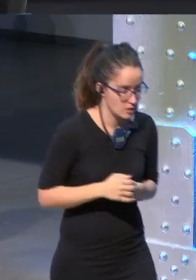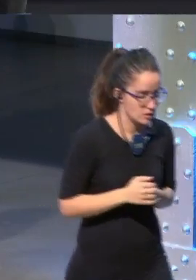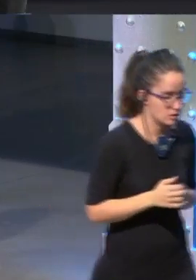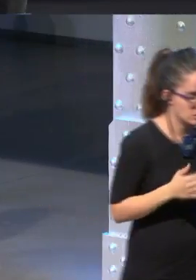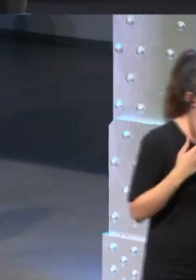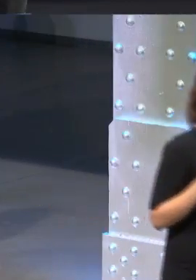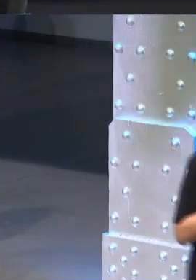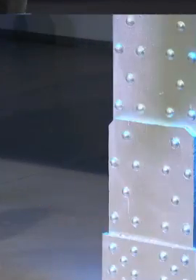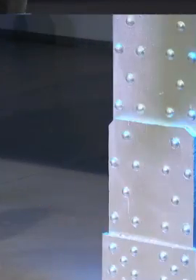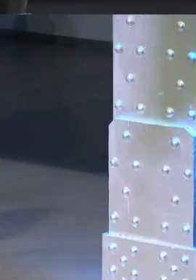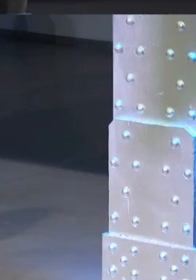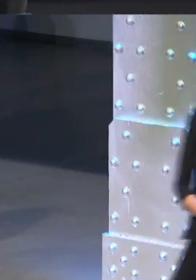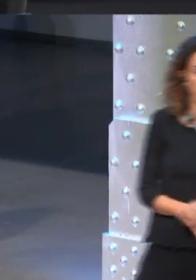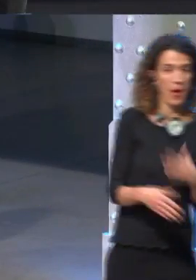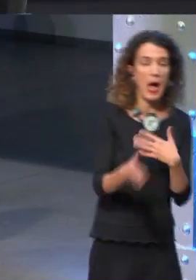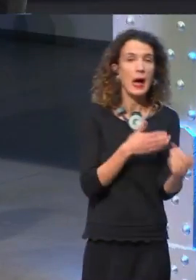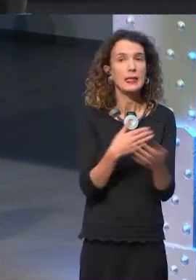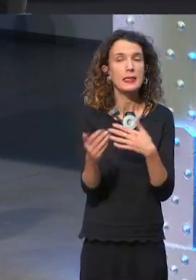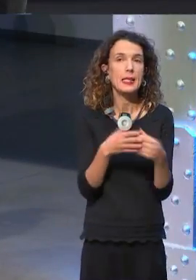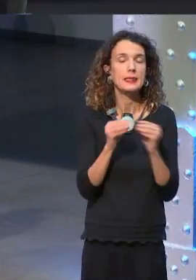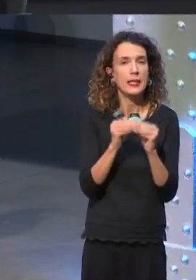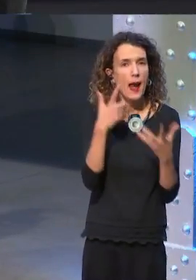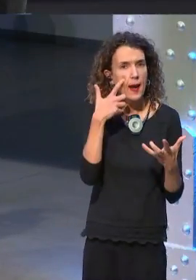Y la artesanía real,